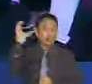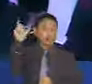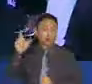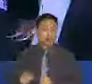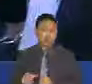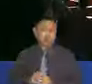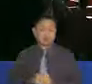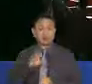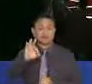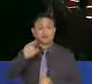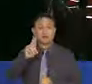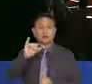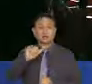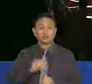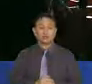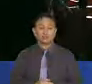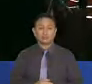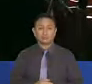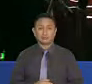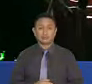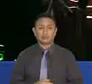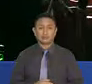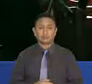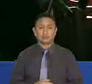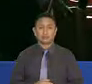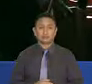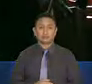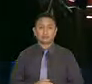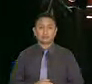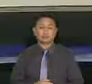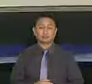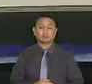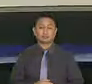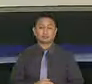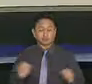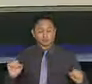bicentenario informó Marilyn Jaramillo